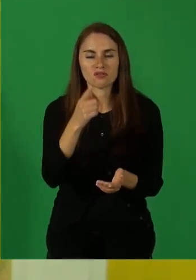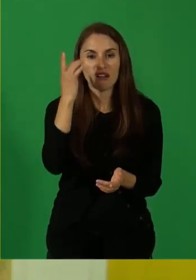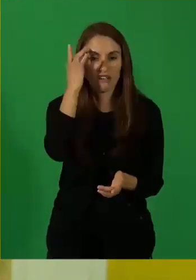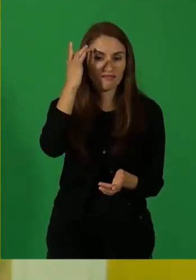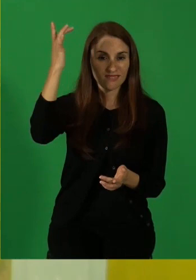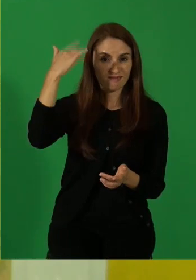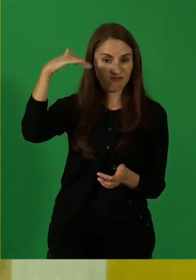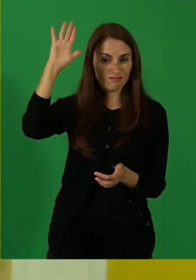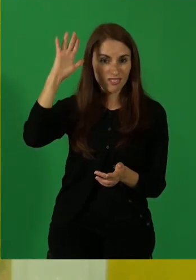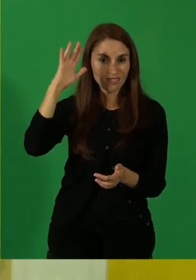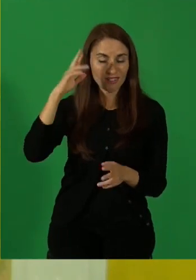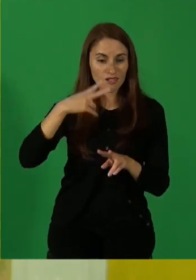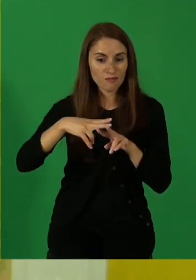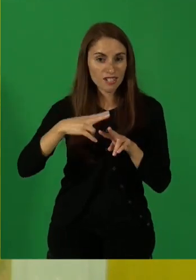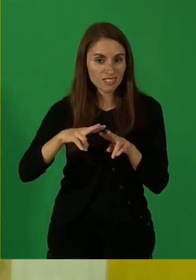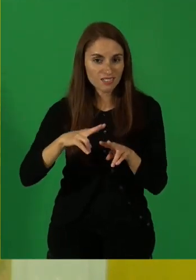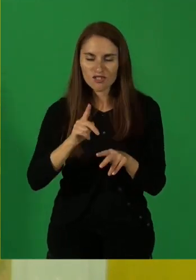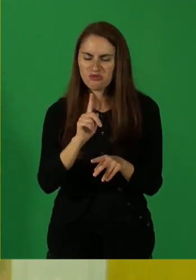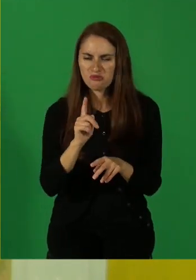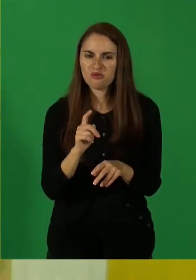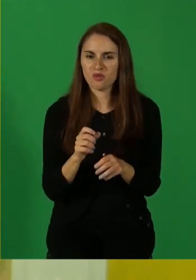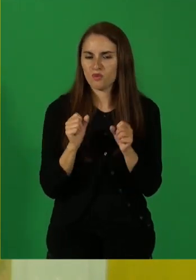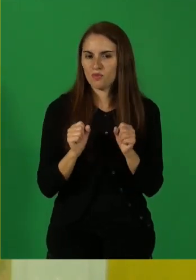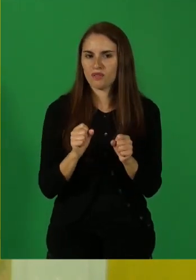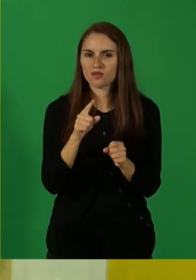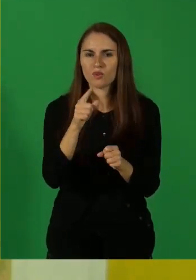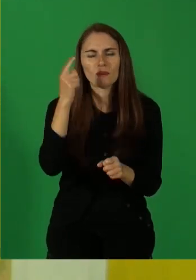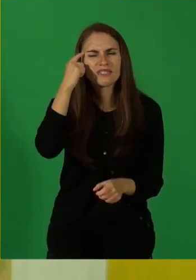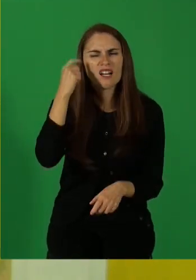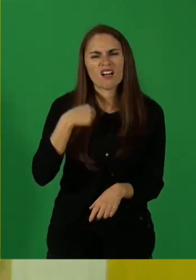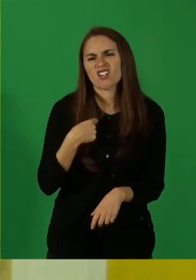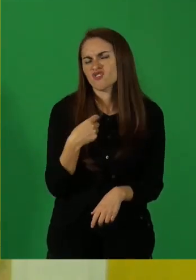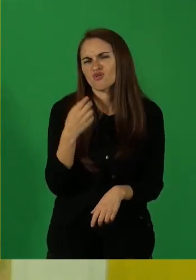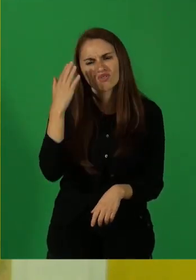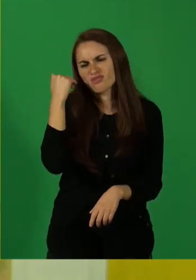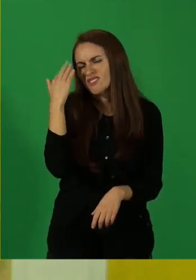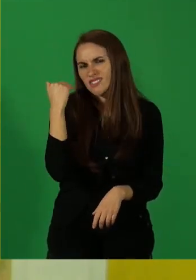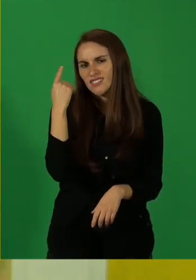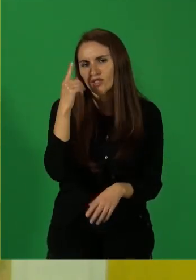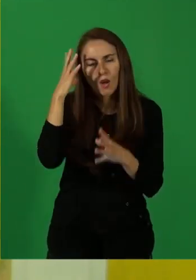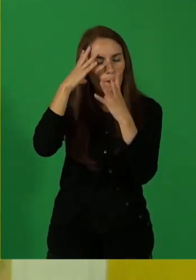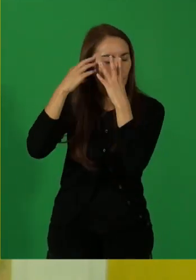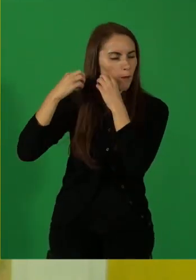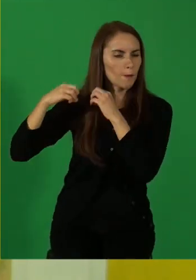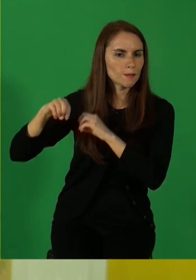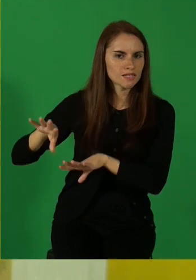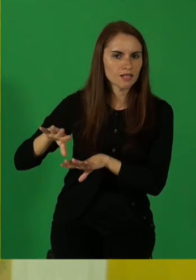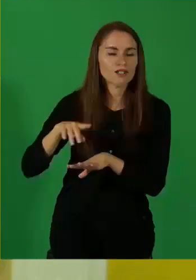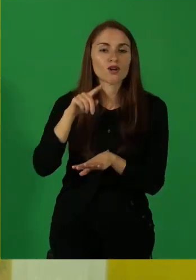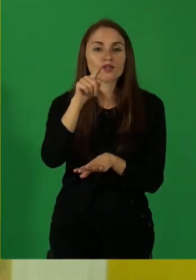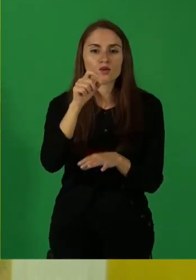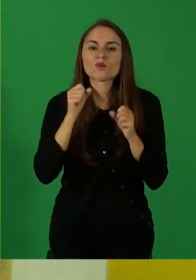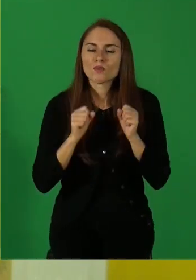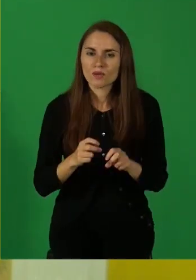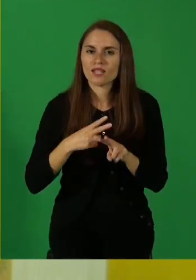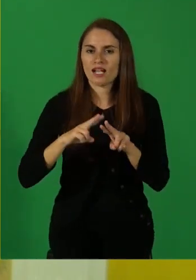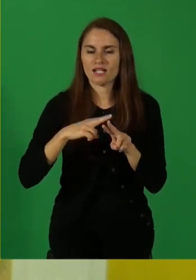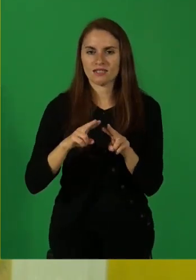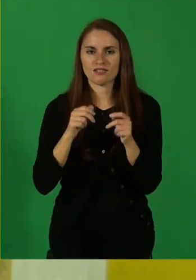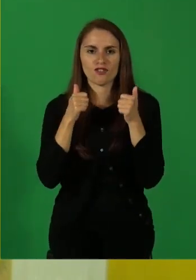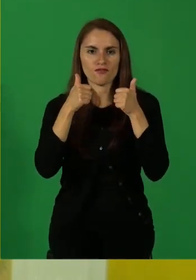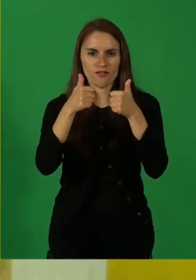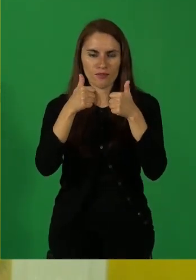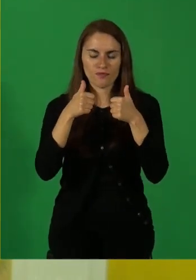si nunca te gustaron las matemáticas o siempre pensaste que fuiste malo, saca eso de tu mente porque vas a aprender.